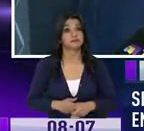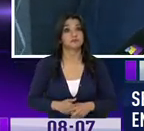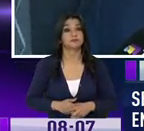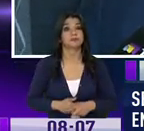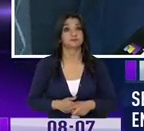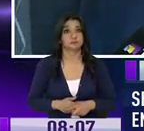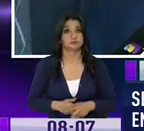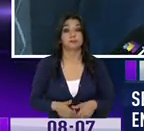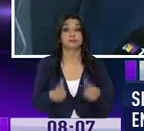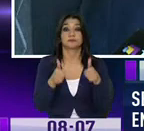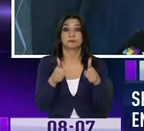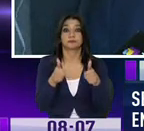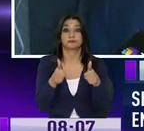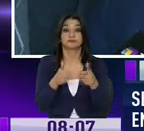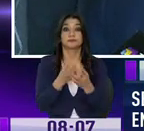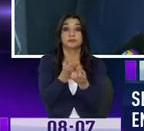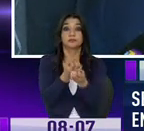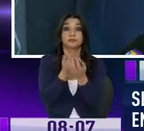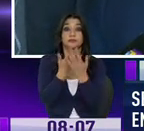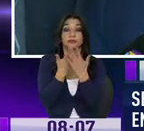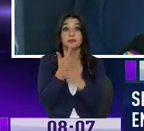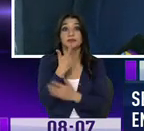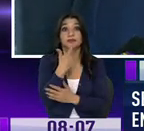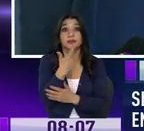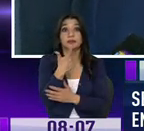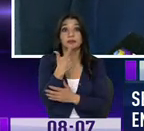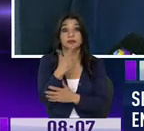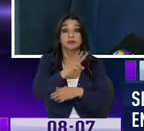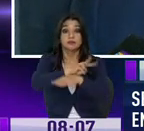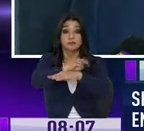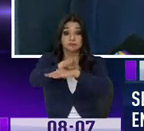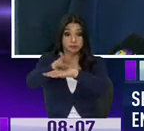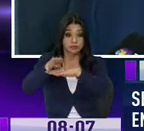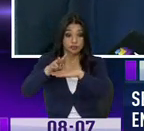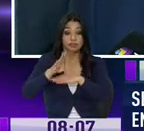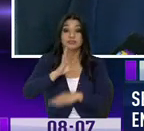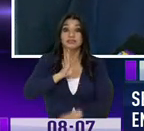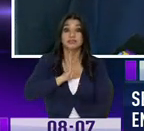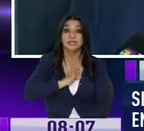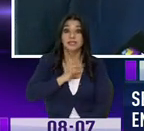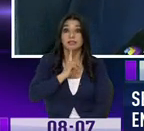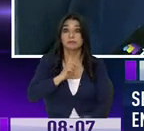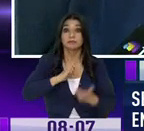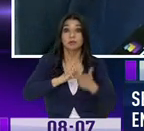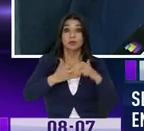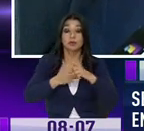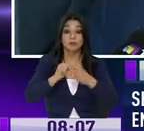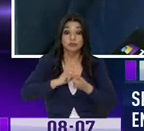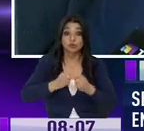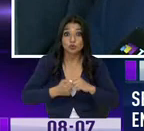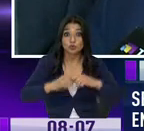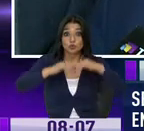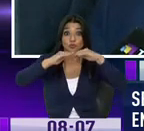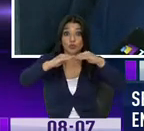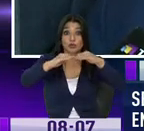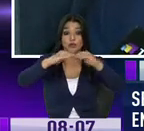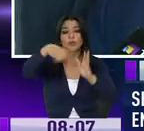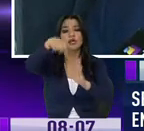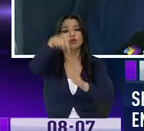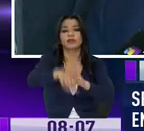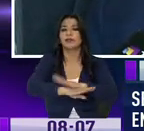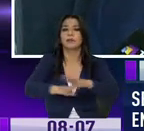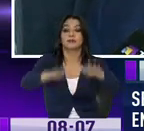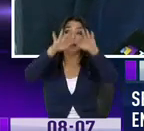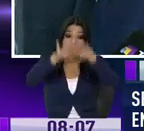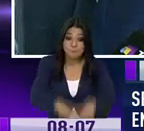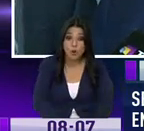Ah, qué bueno. Lo que nos han dicho que la inspección técnica descartó pues problemas estructurales, sino que es un hueco. Es